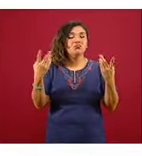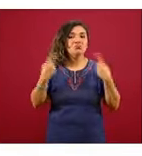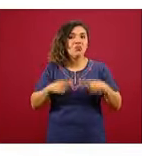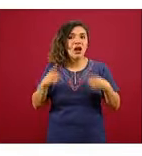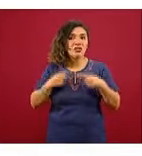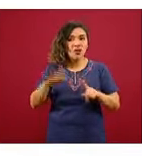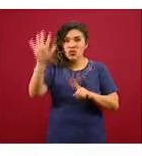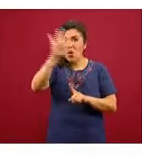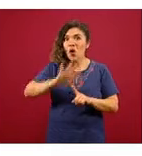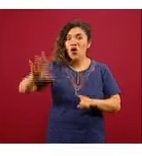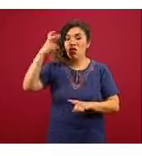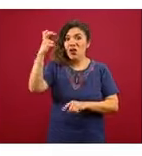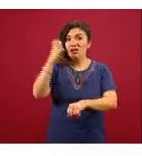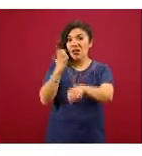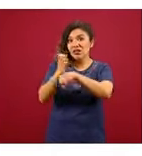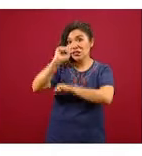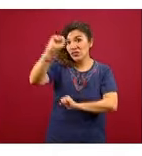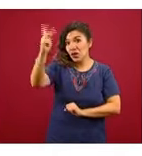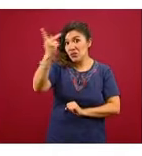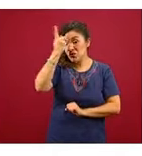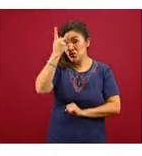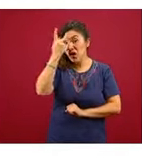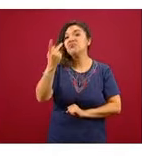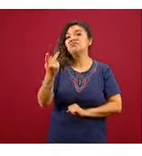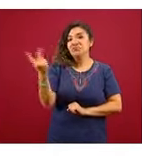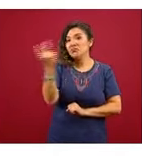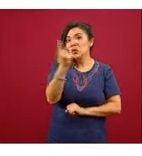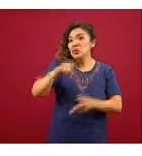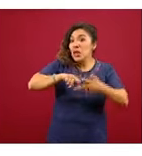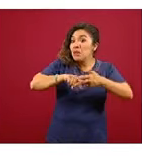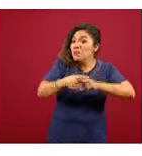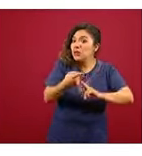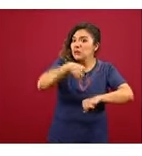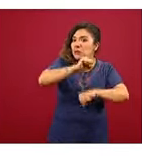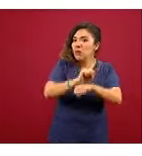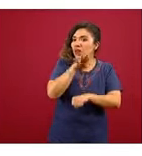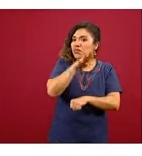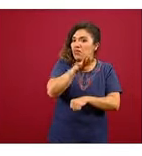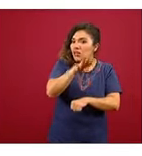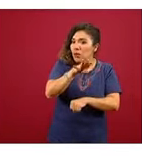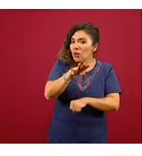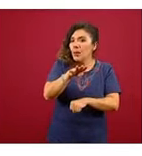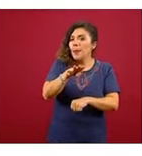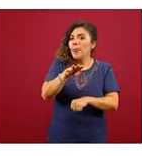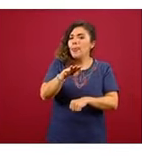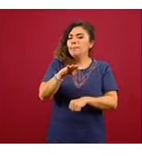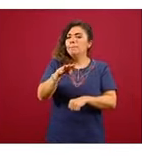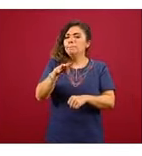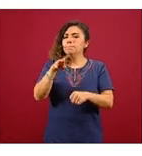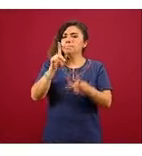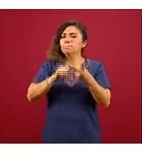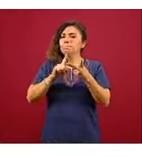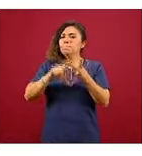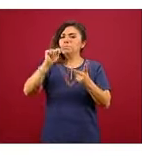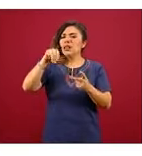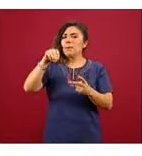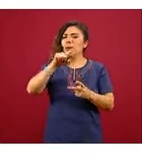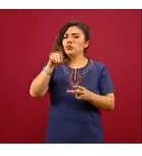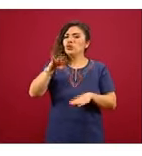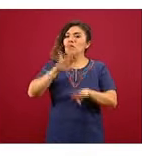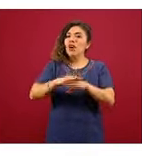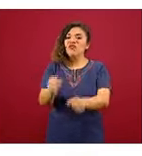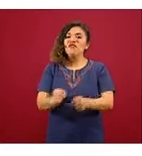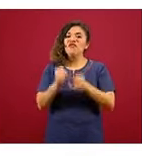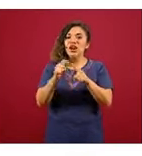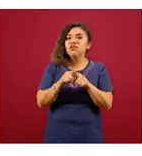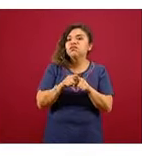de todo el estado. Ambos prácticamente iniciaron en la semana 19, Tamazunchale tuvo una intensidad mayor que